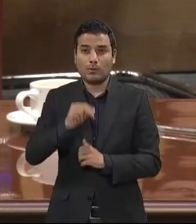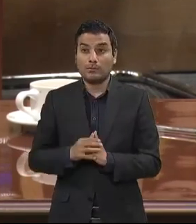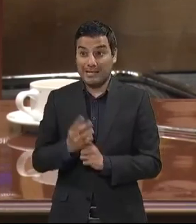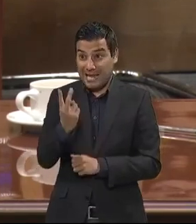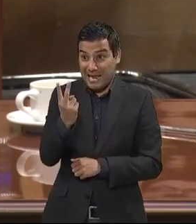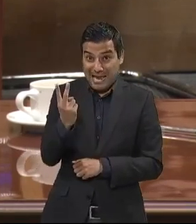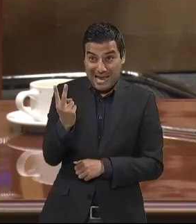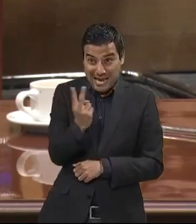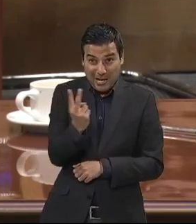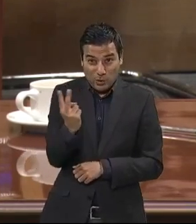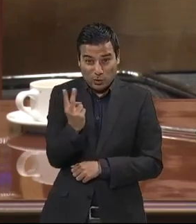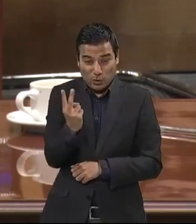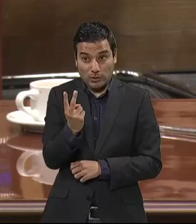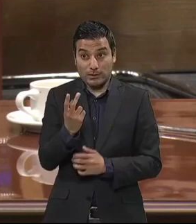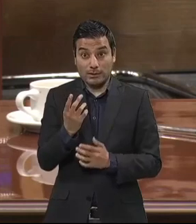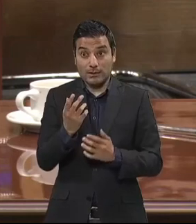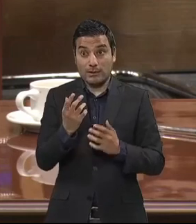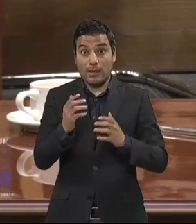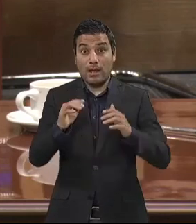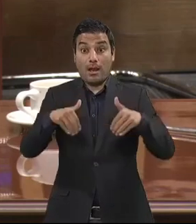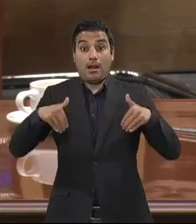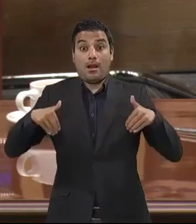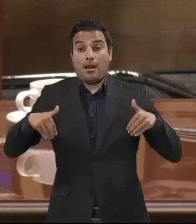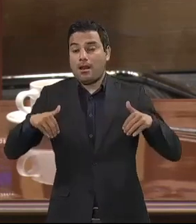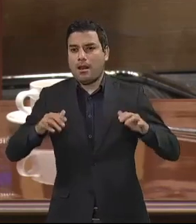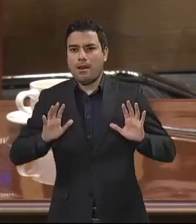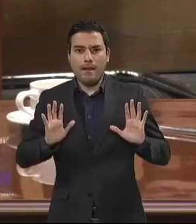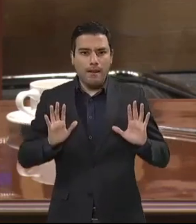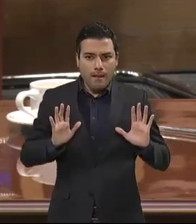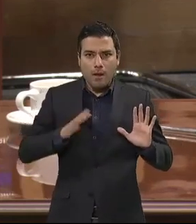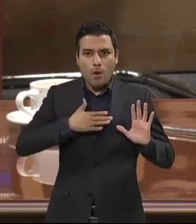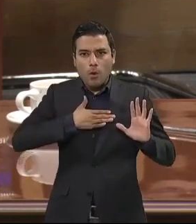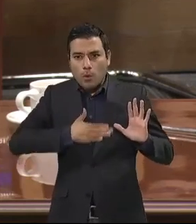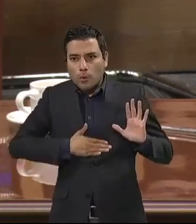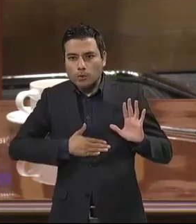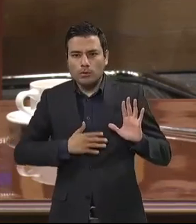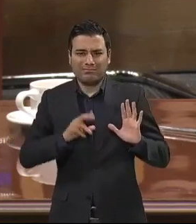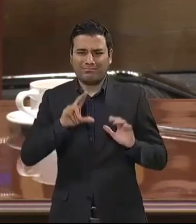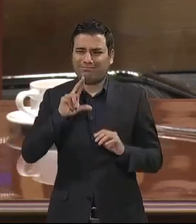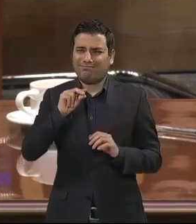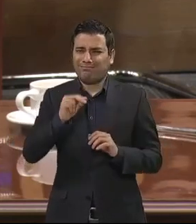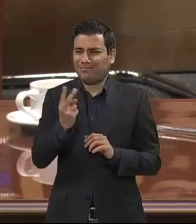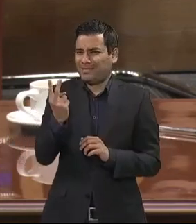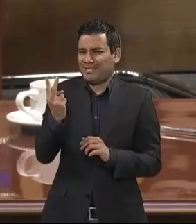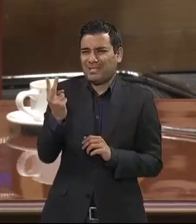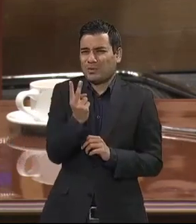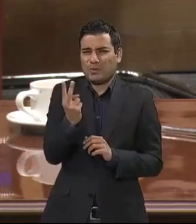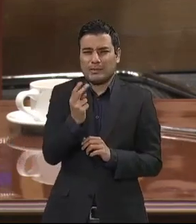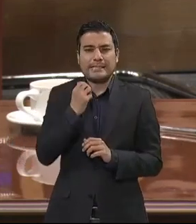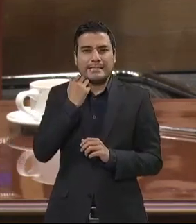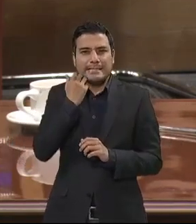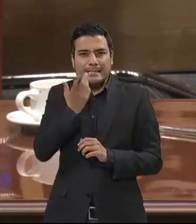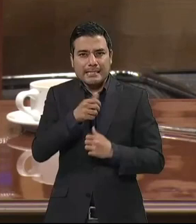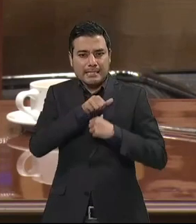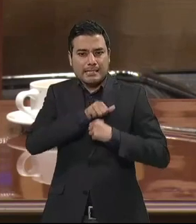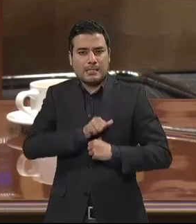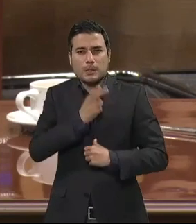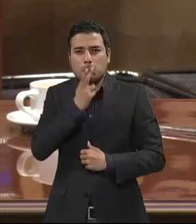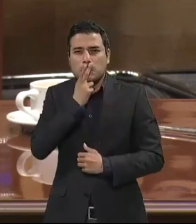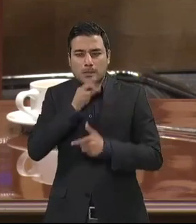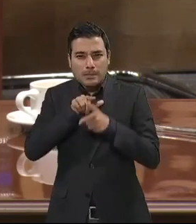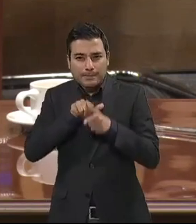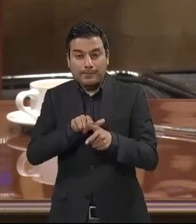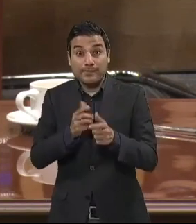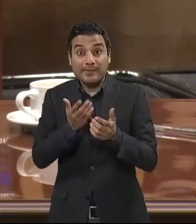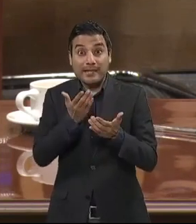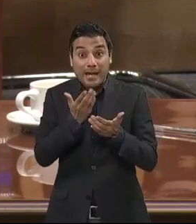son imparciales. Se aferran al poder y se sirven de él. Hoy estamos aquí ante un